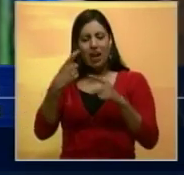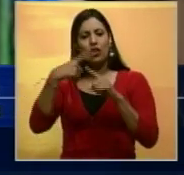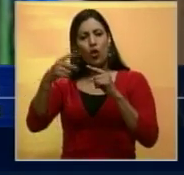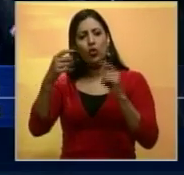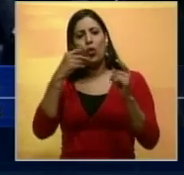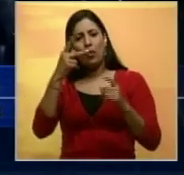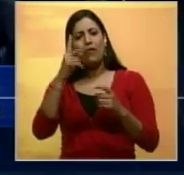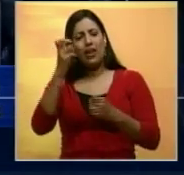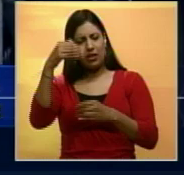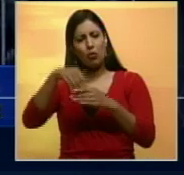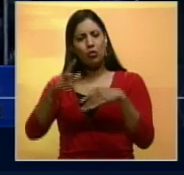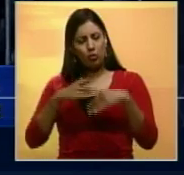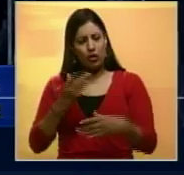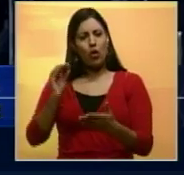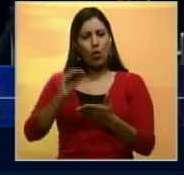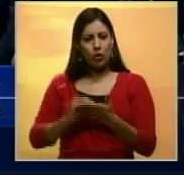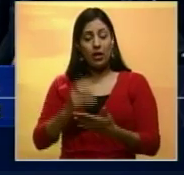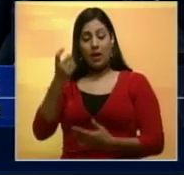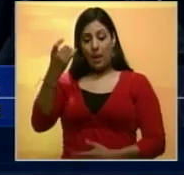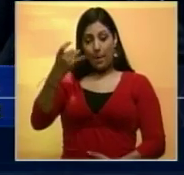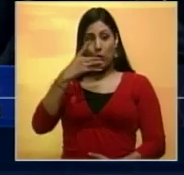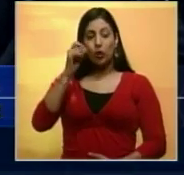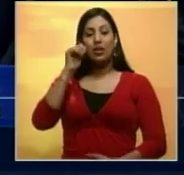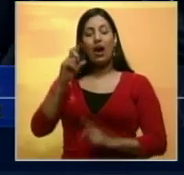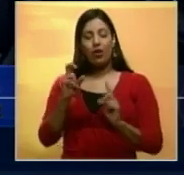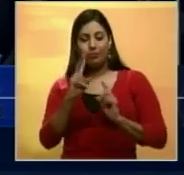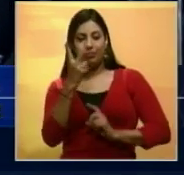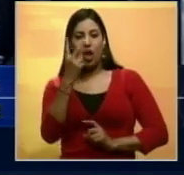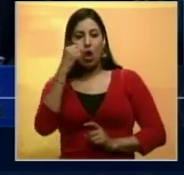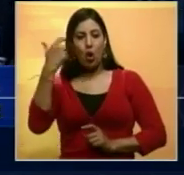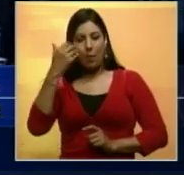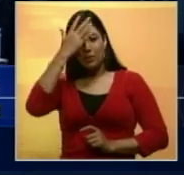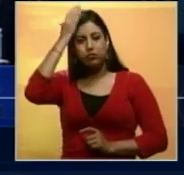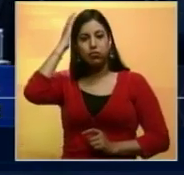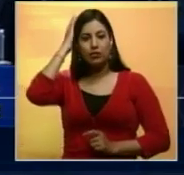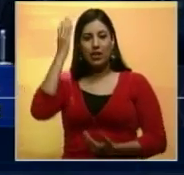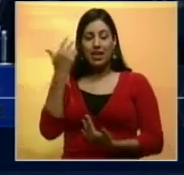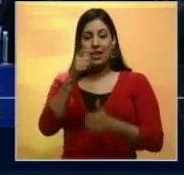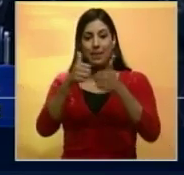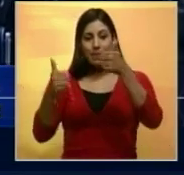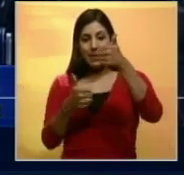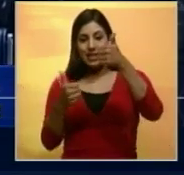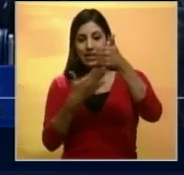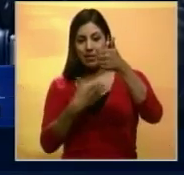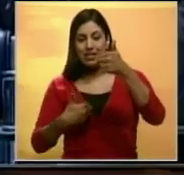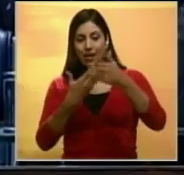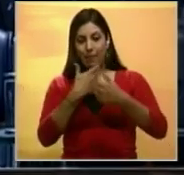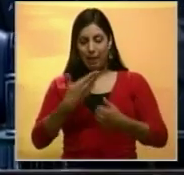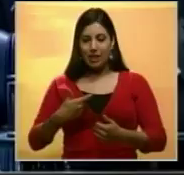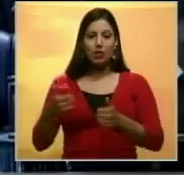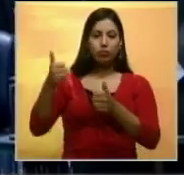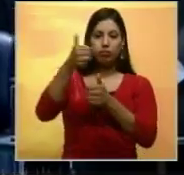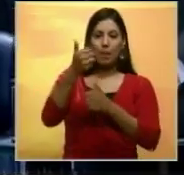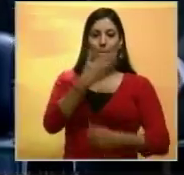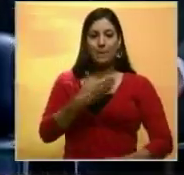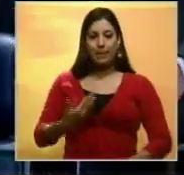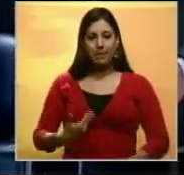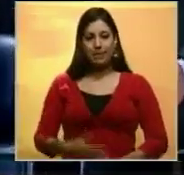cargos políticos. Tras su destitución, Rousseff fue reemplazada por el entonces vicepresidente brasileño Michel Temer.